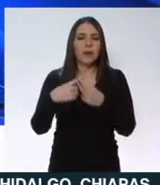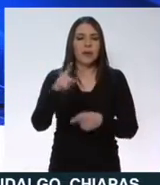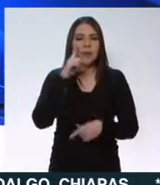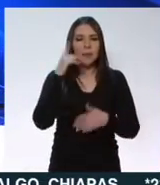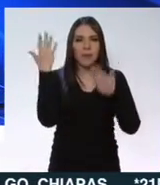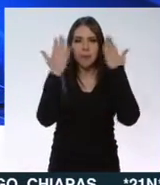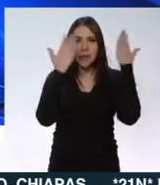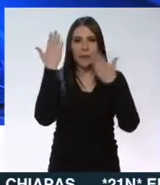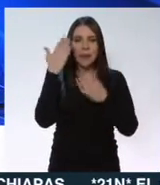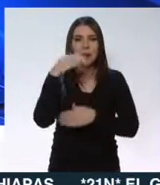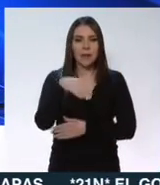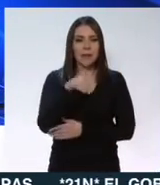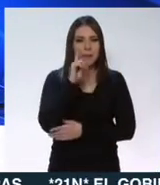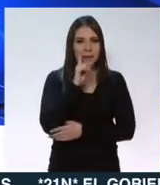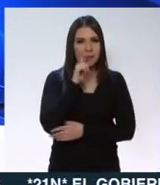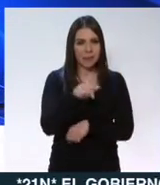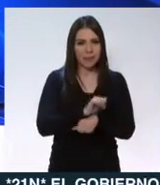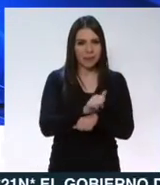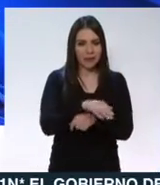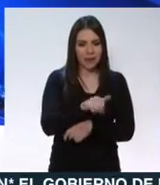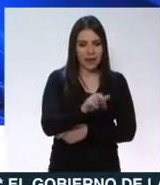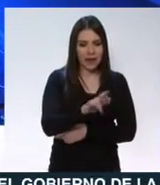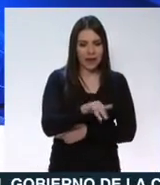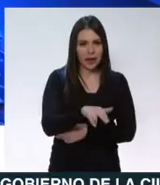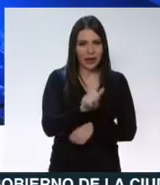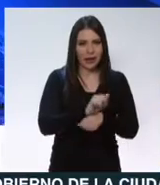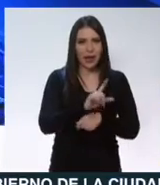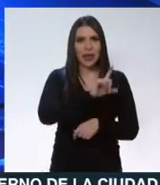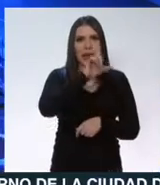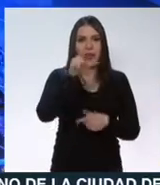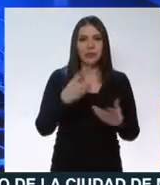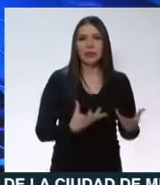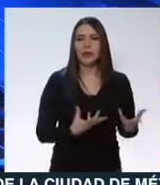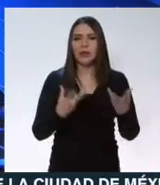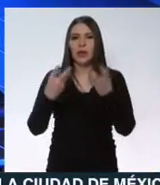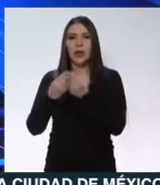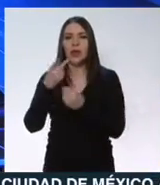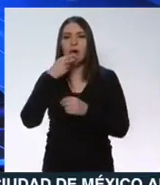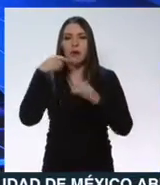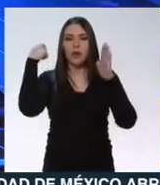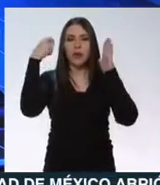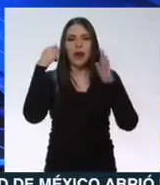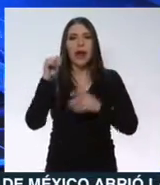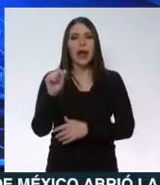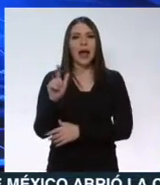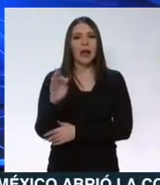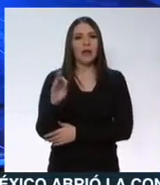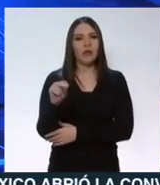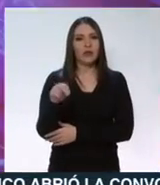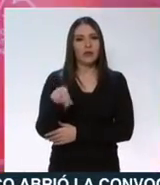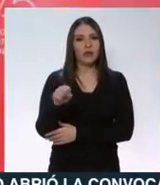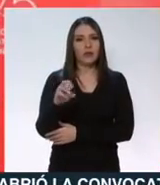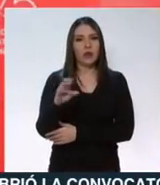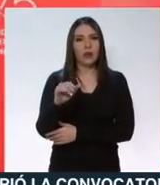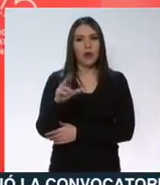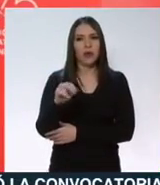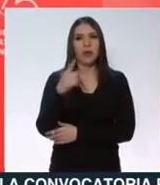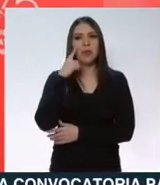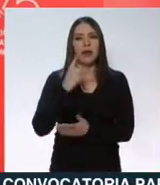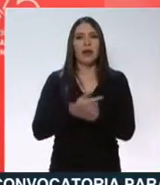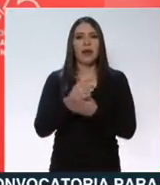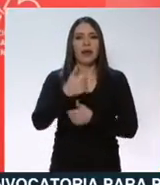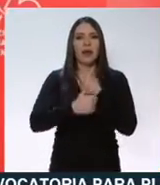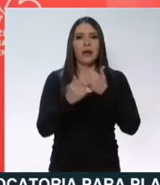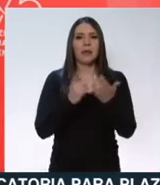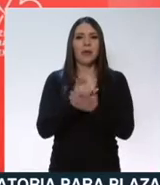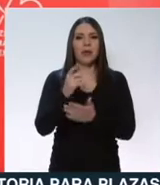carrera artística y después llegar con Alfonso Cuarón a los Oscar? Pues yo creo que desde niña